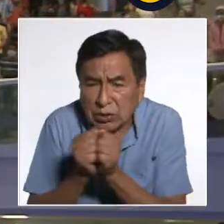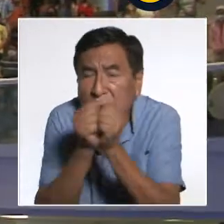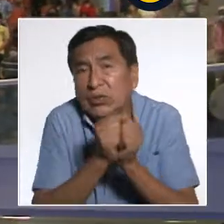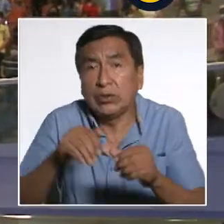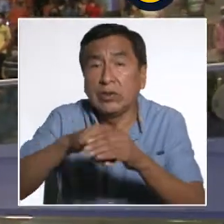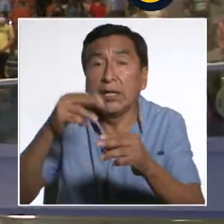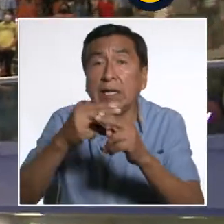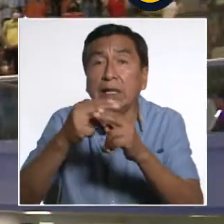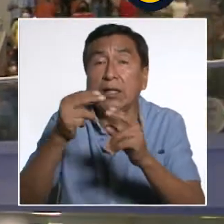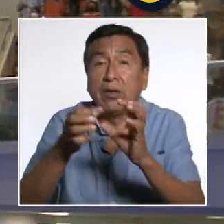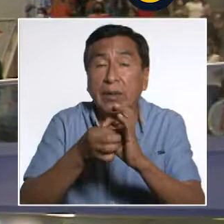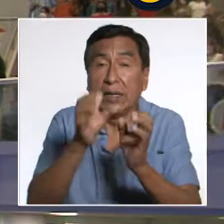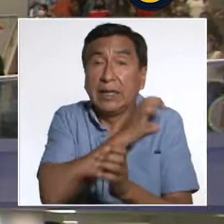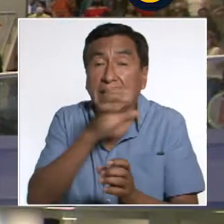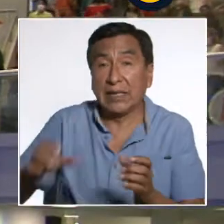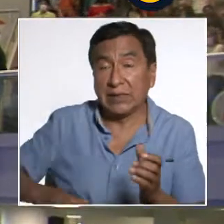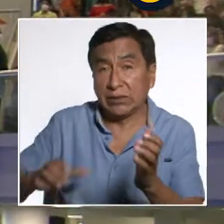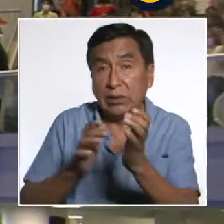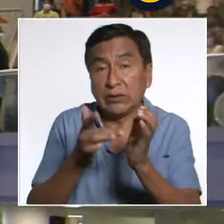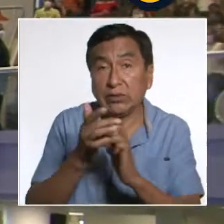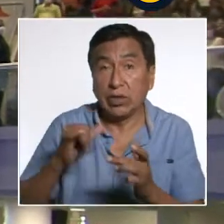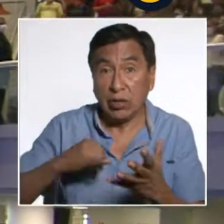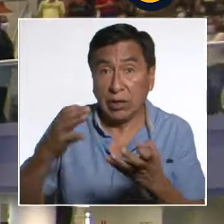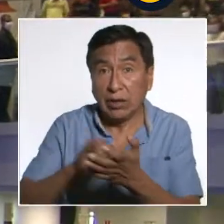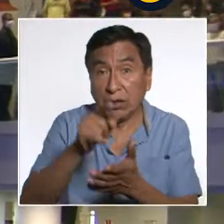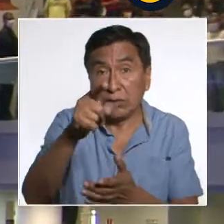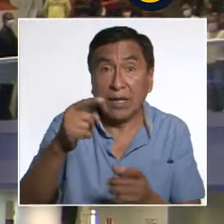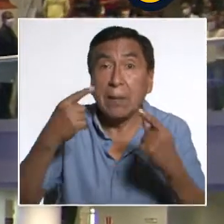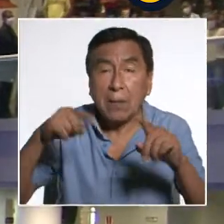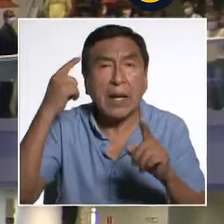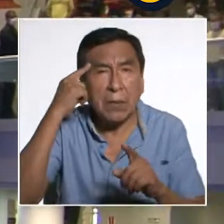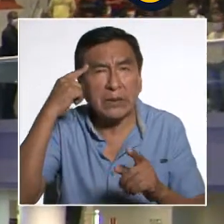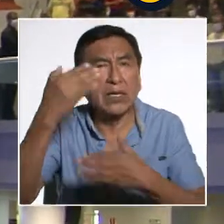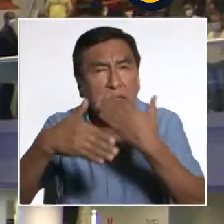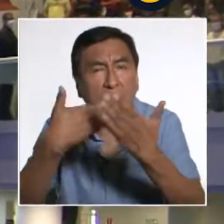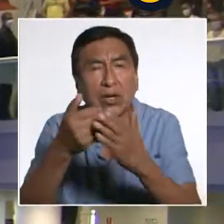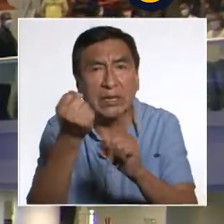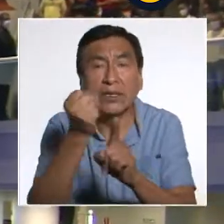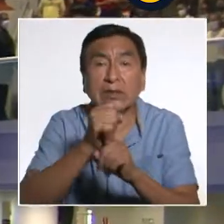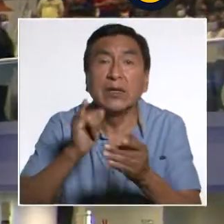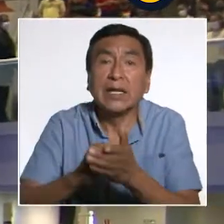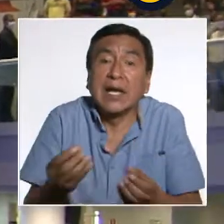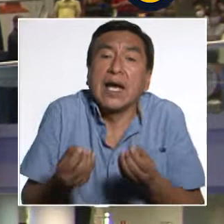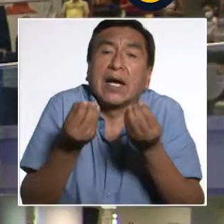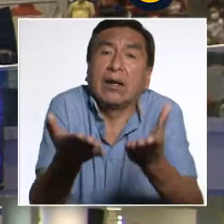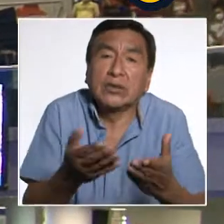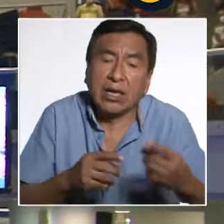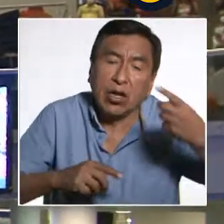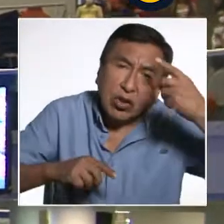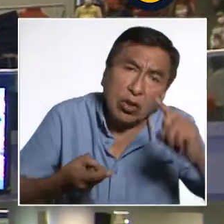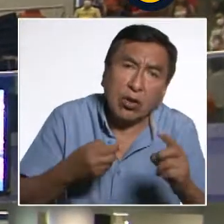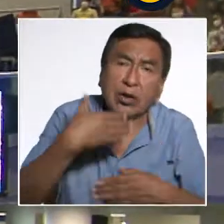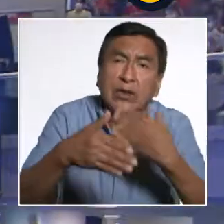de Cristo Jesús. Yo quiero que usted vaya pensando toda situación que le ha causado dolor, toda situación